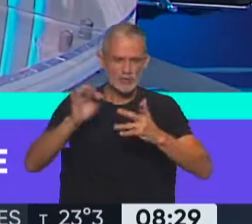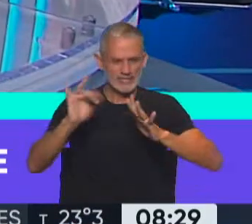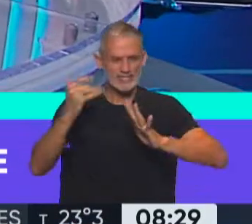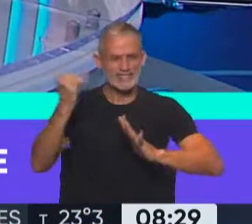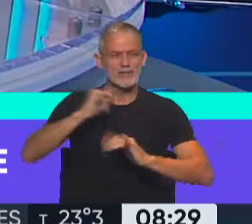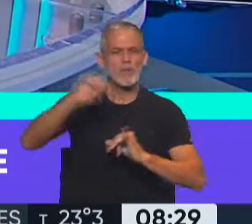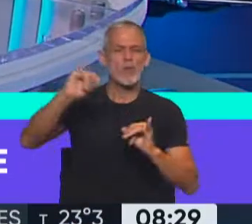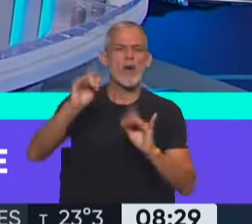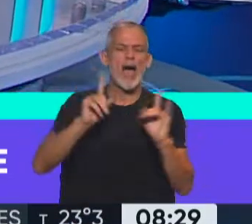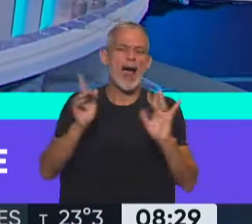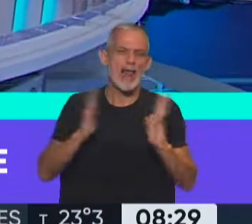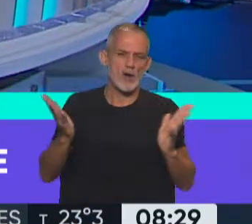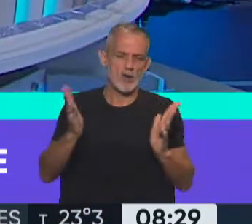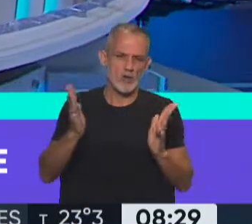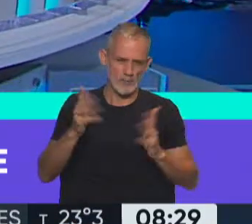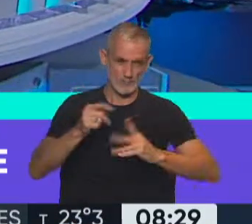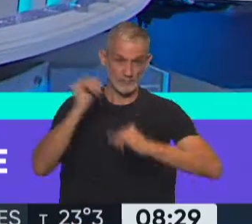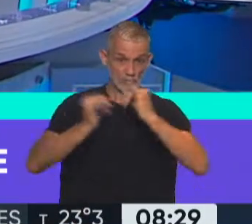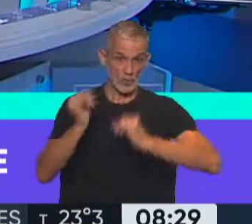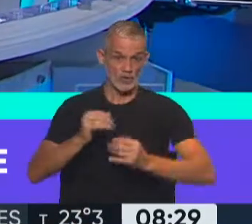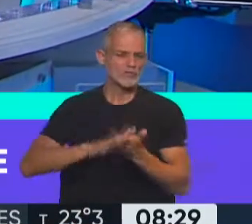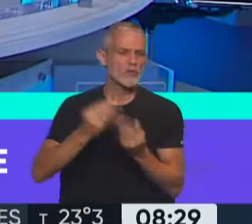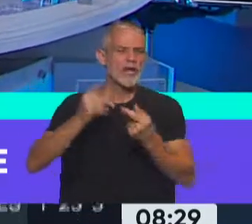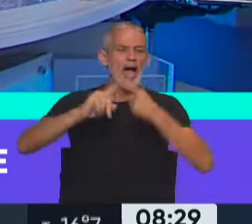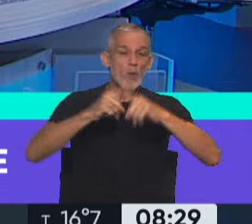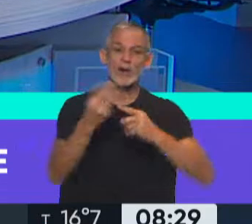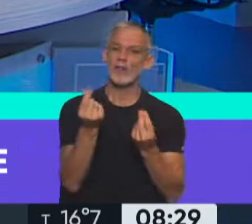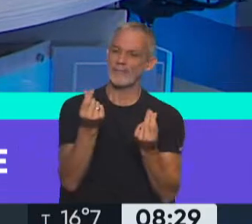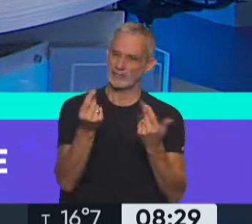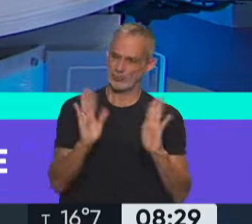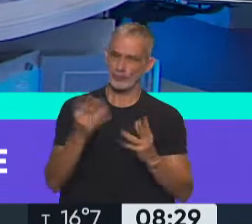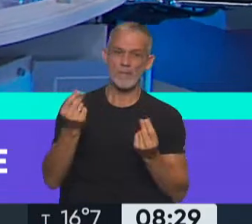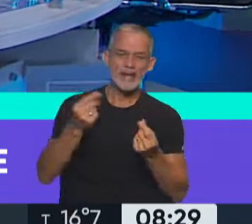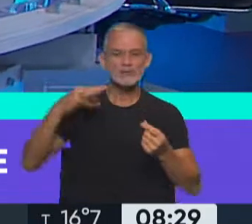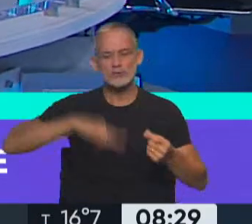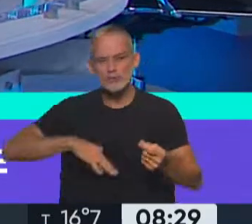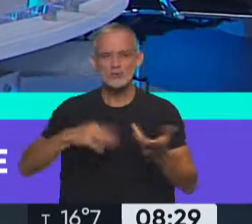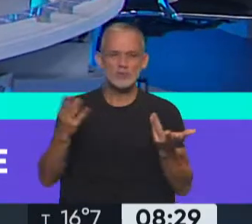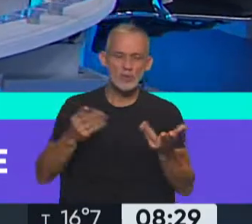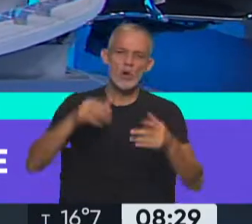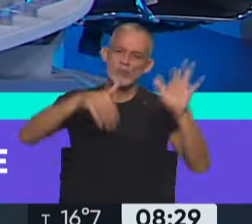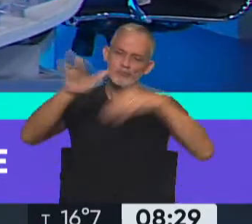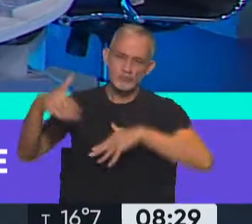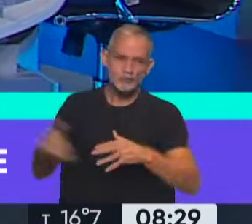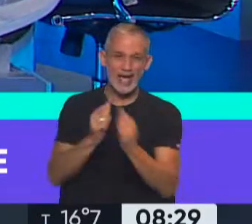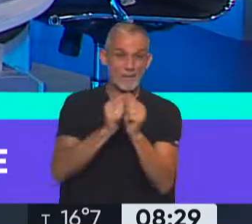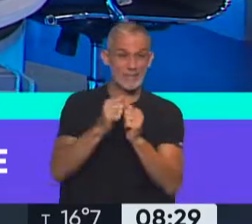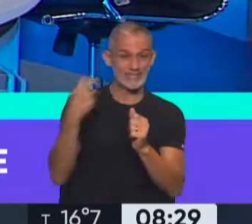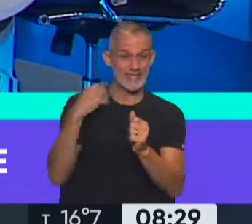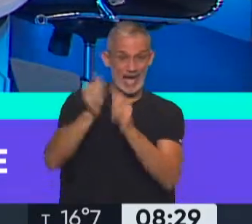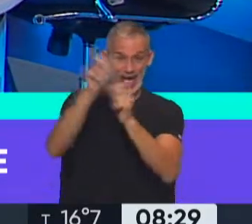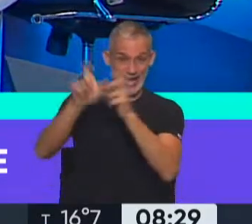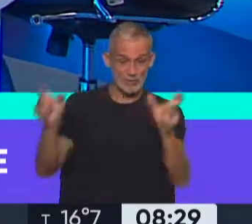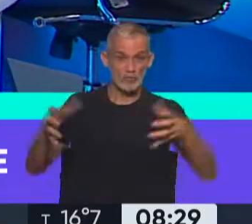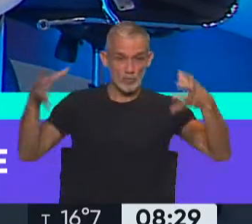algunos anticipos. Lo que vamos a hablar sobre todo es de acuerdos de precios y salarios, convocatorias a empresarios y